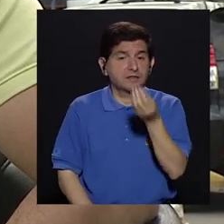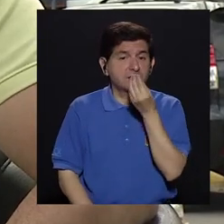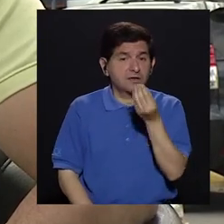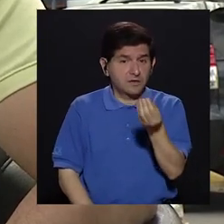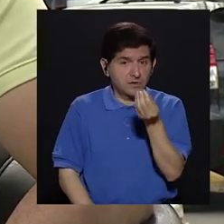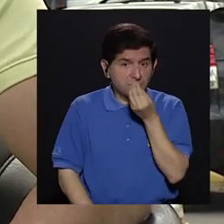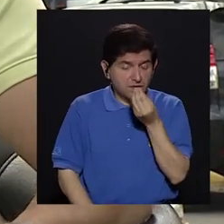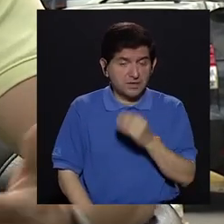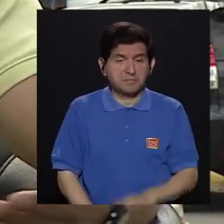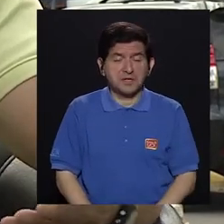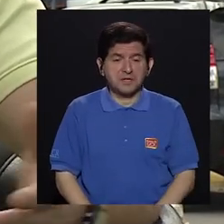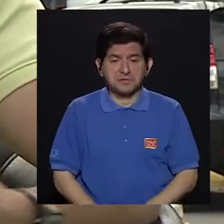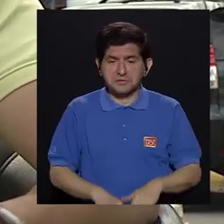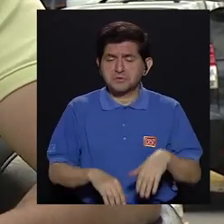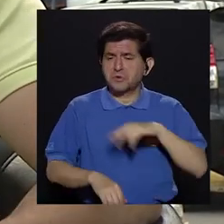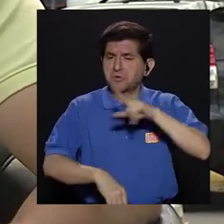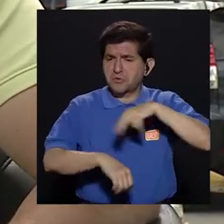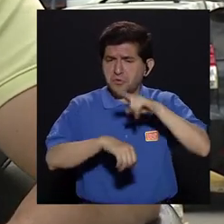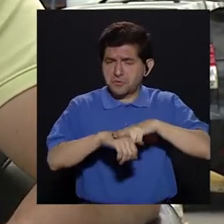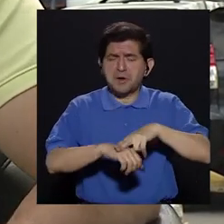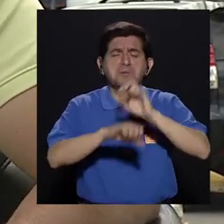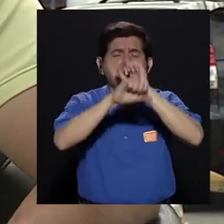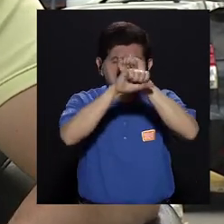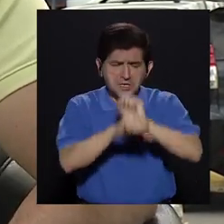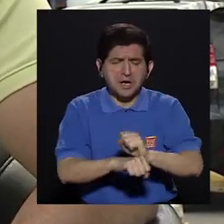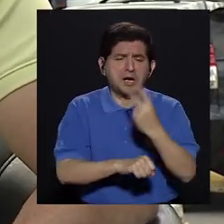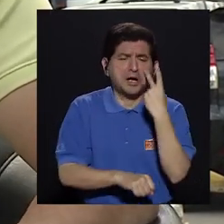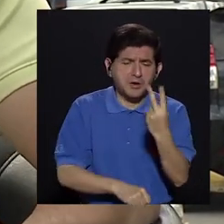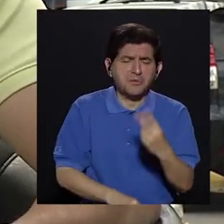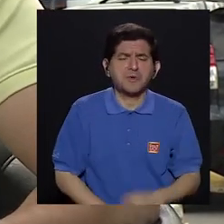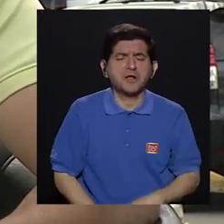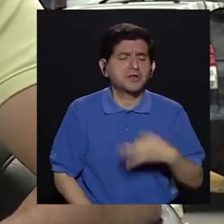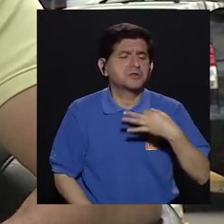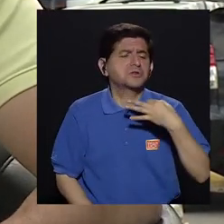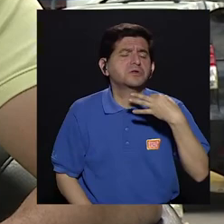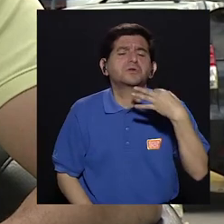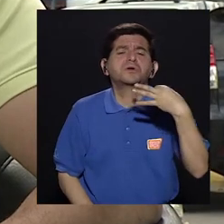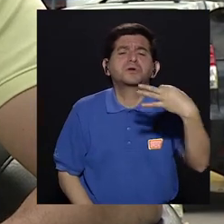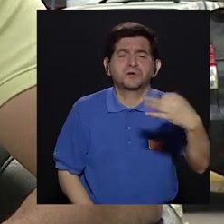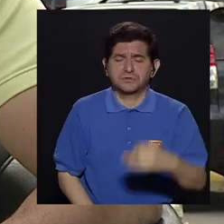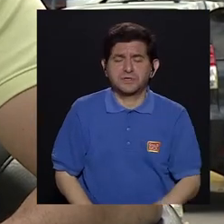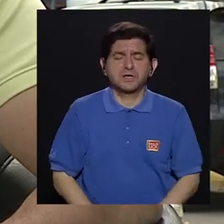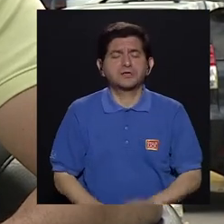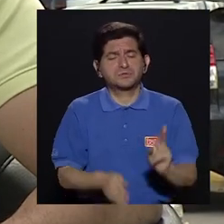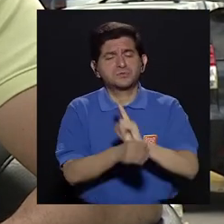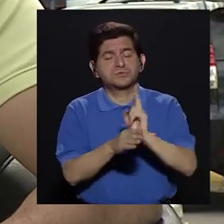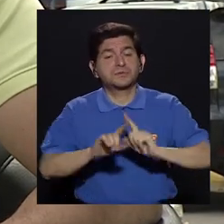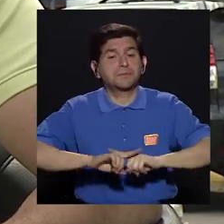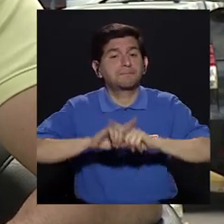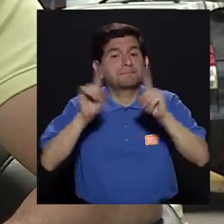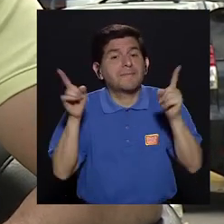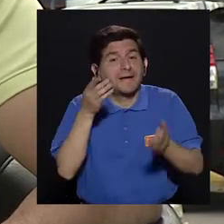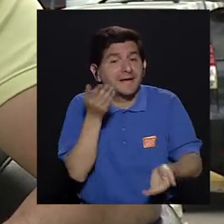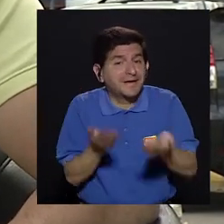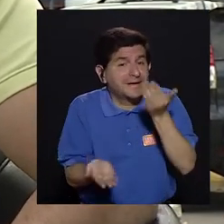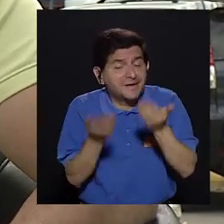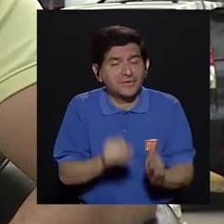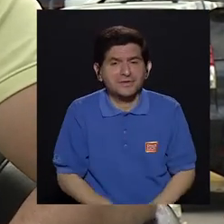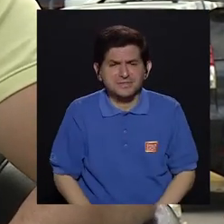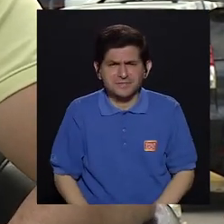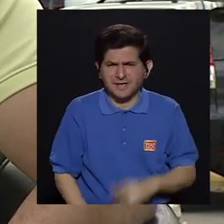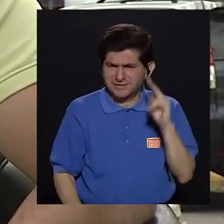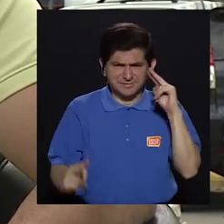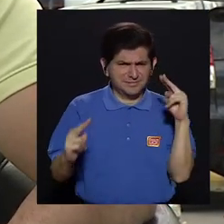alimento que pues en nuestra mesa ya estamos acostumbrados a ver y que casi cotidianamente consumimos, pero que quizá